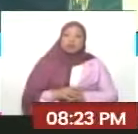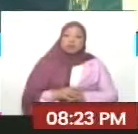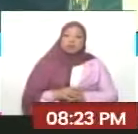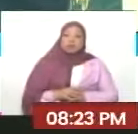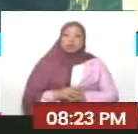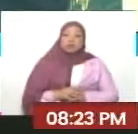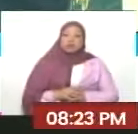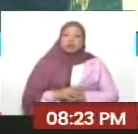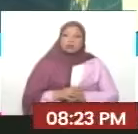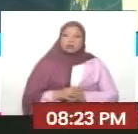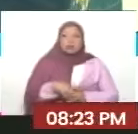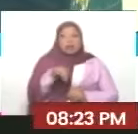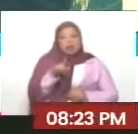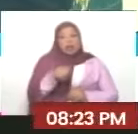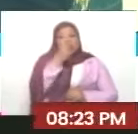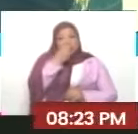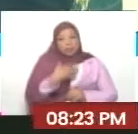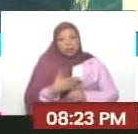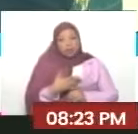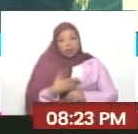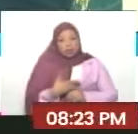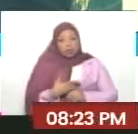Claro. Está bien.